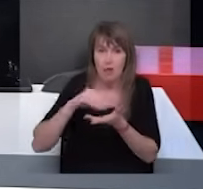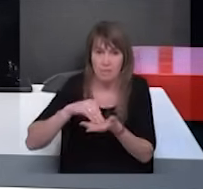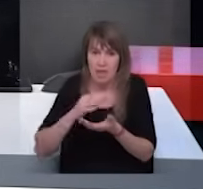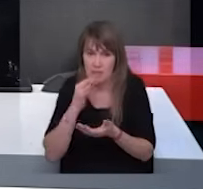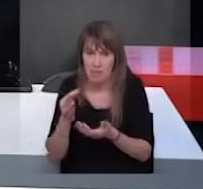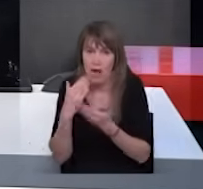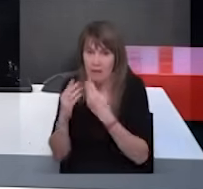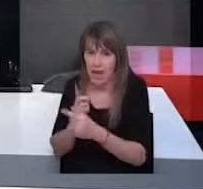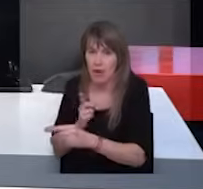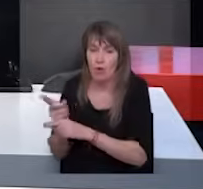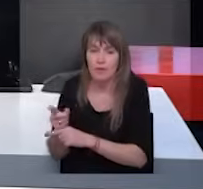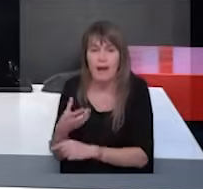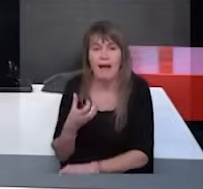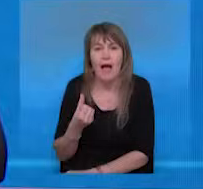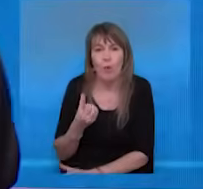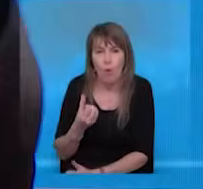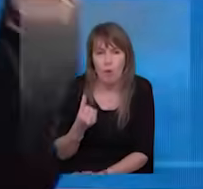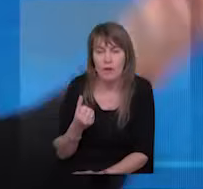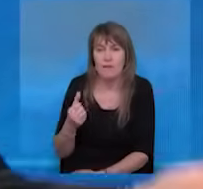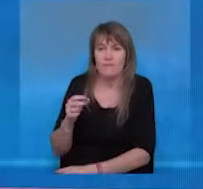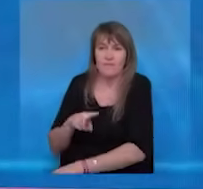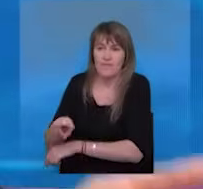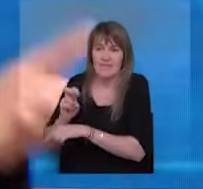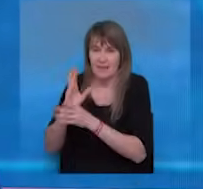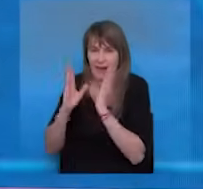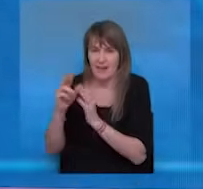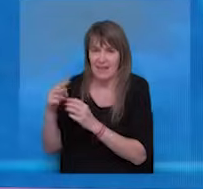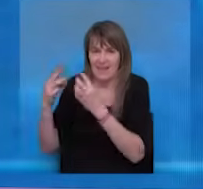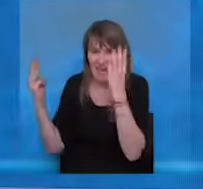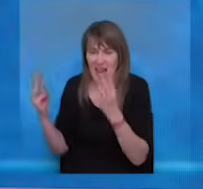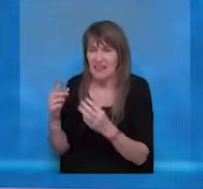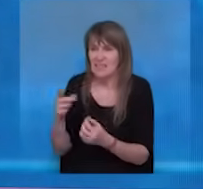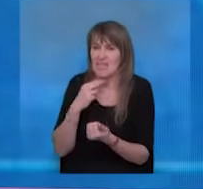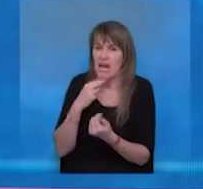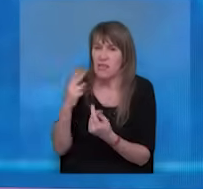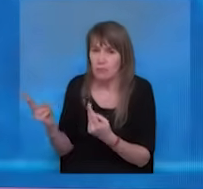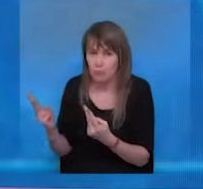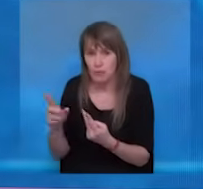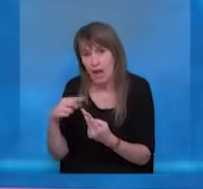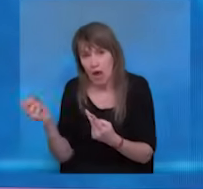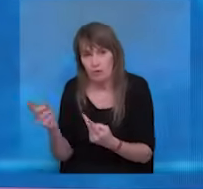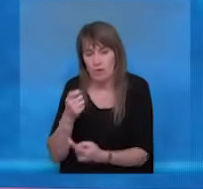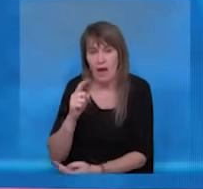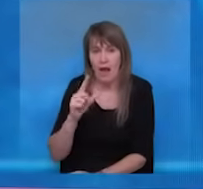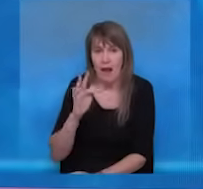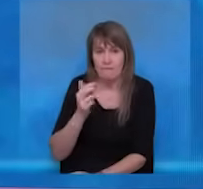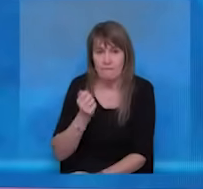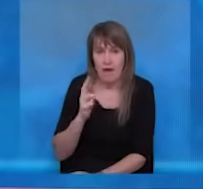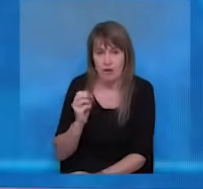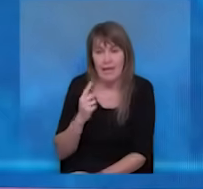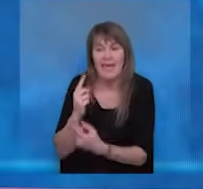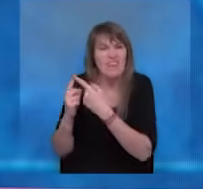fiscal general como un habló de la fiscal Alfaro como una hija de a ver me parece que es un poco